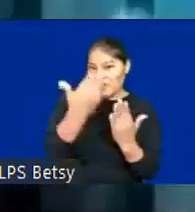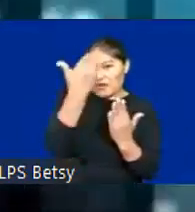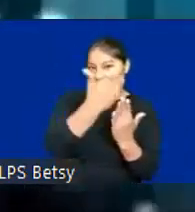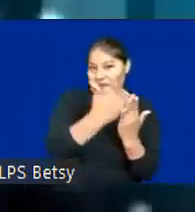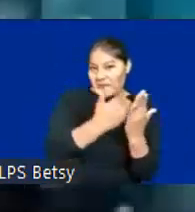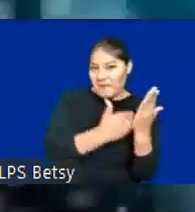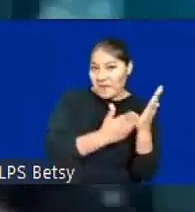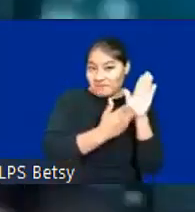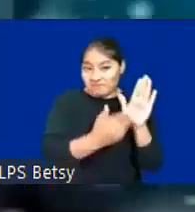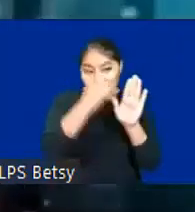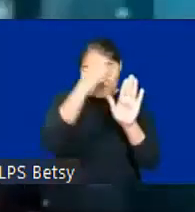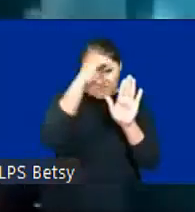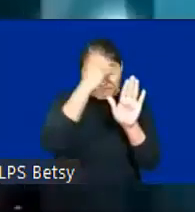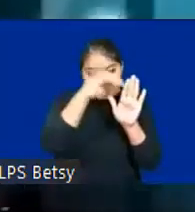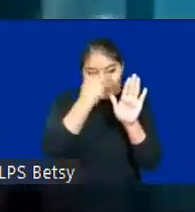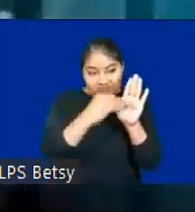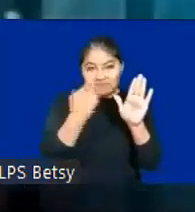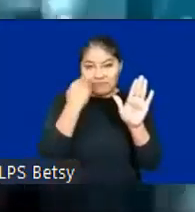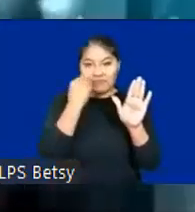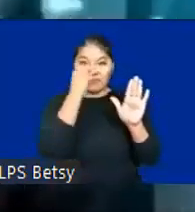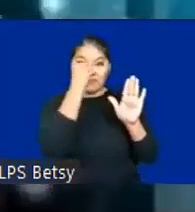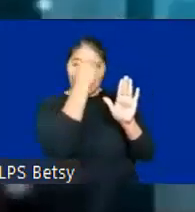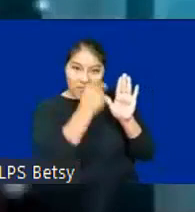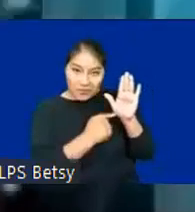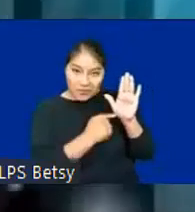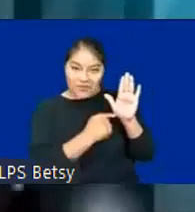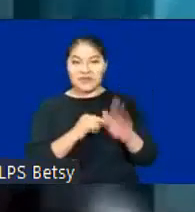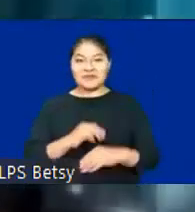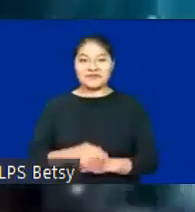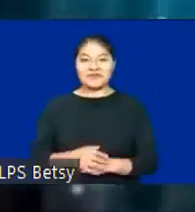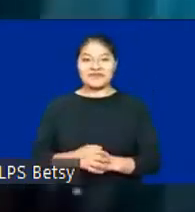los servicios registrales. Pero,